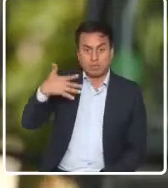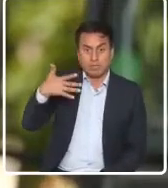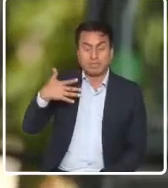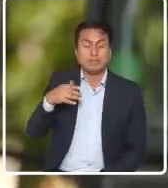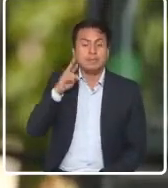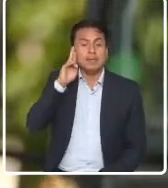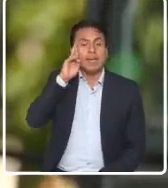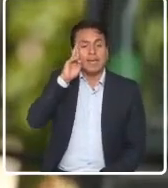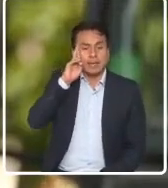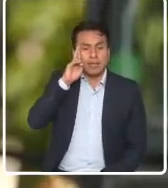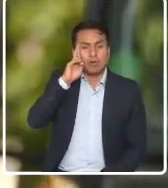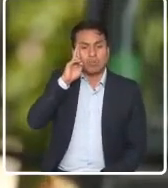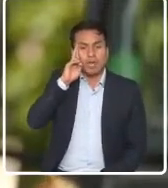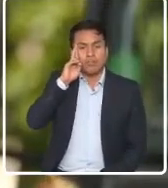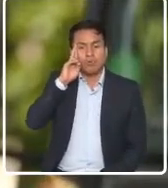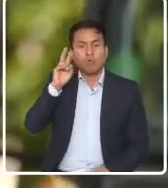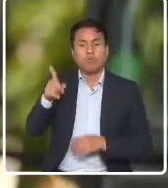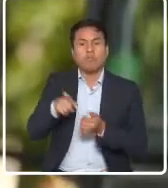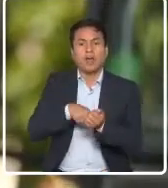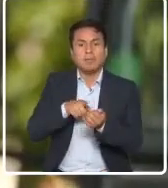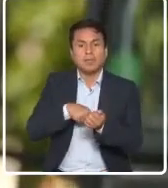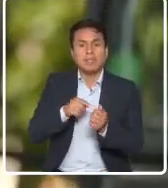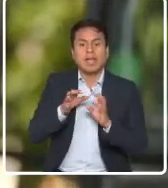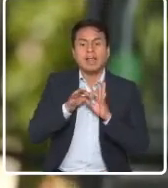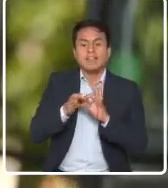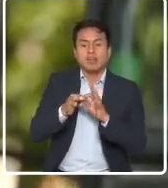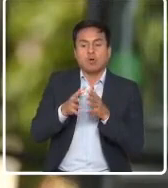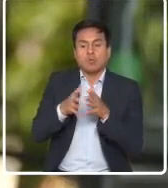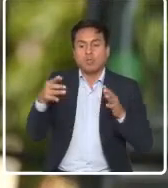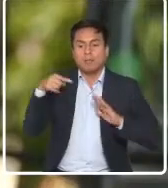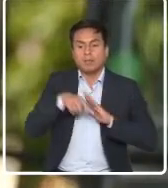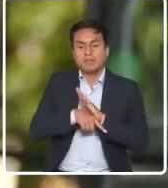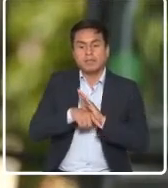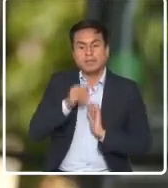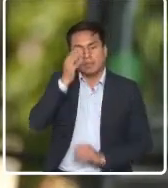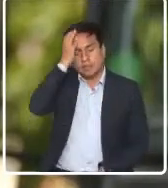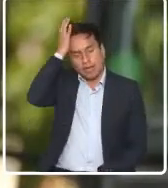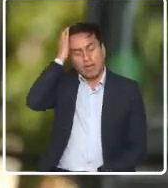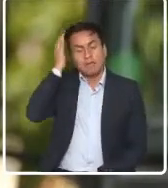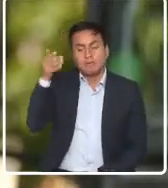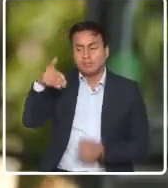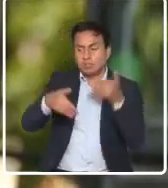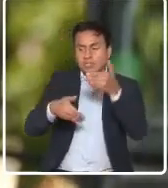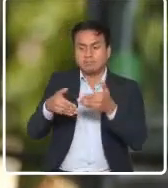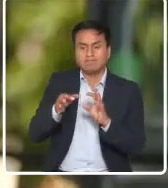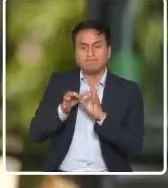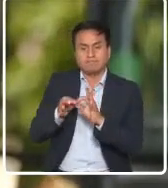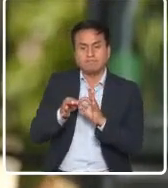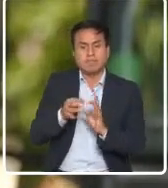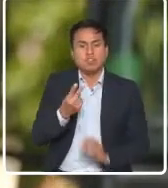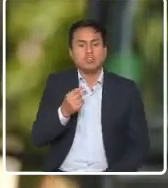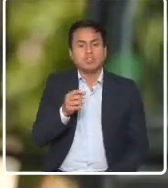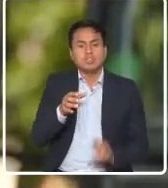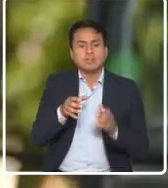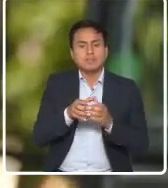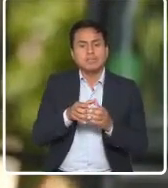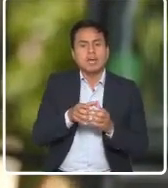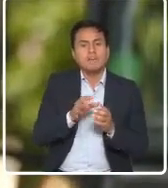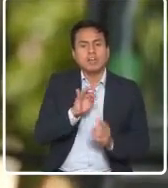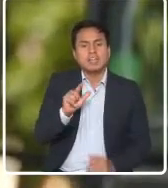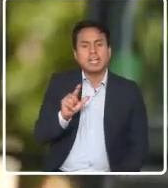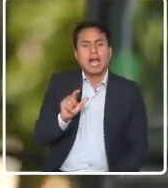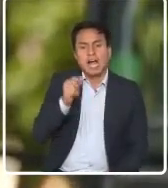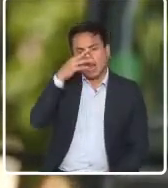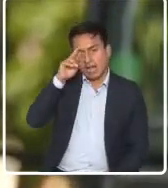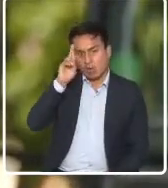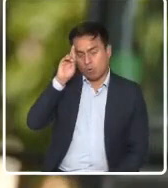estamos recordando, a través de sus familias, a quienes agradezco profundamente su presencia, a los 12 brigadistas de la Forestal Arauco